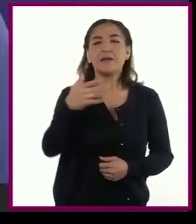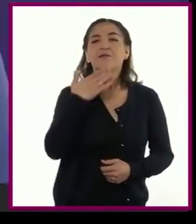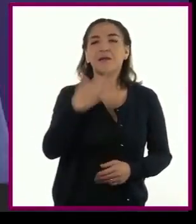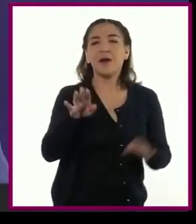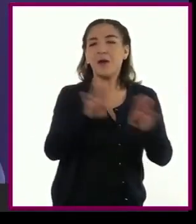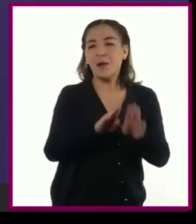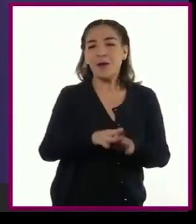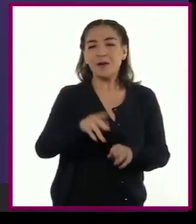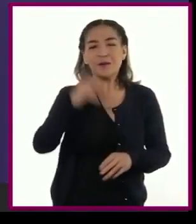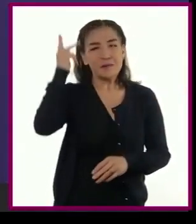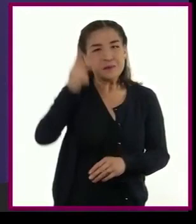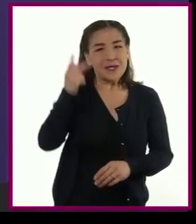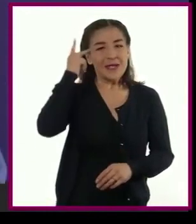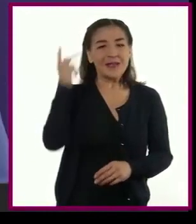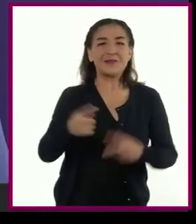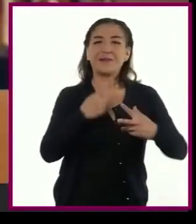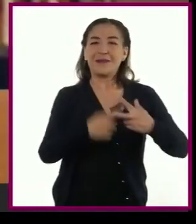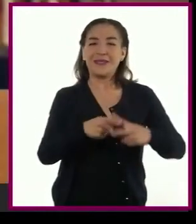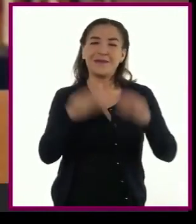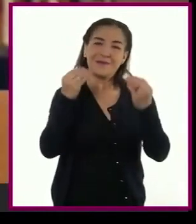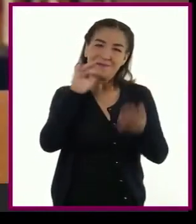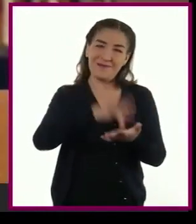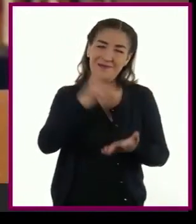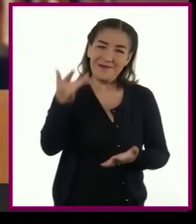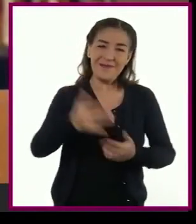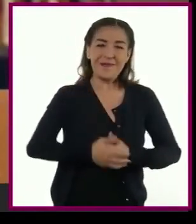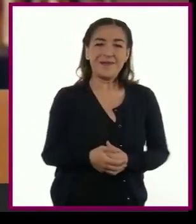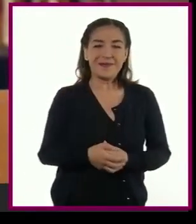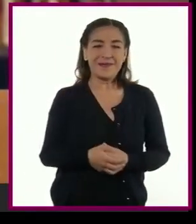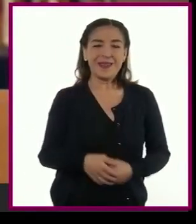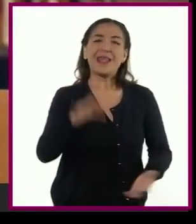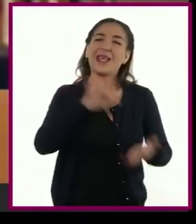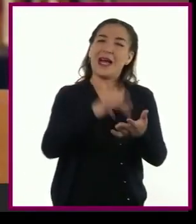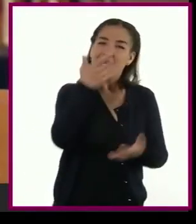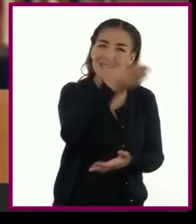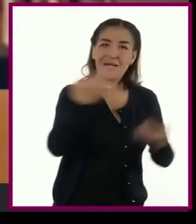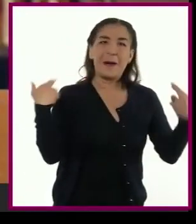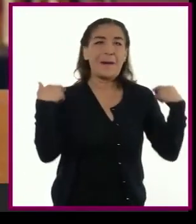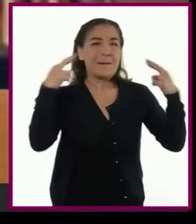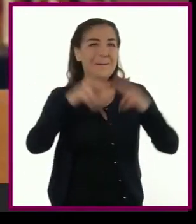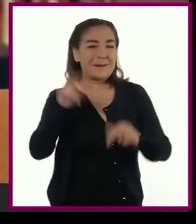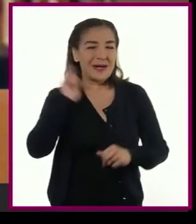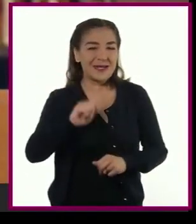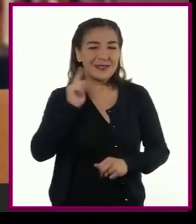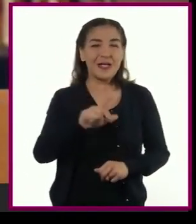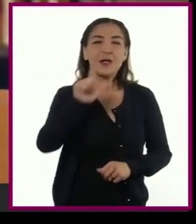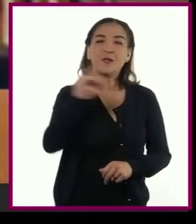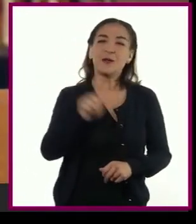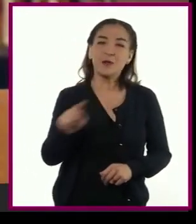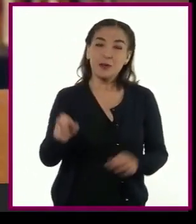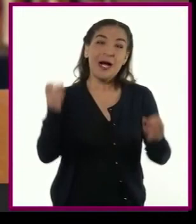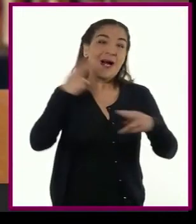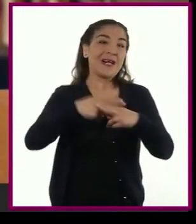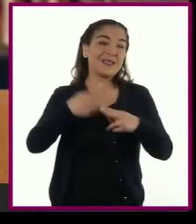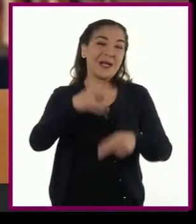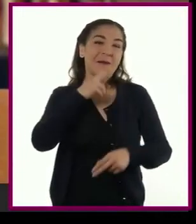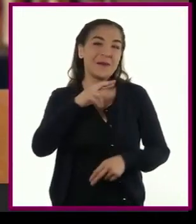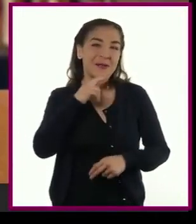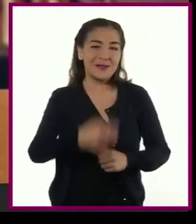de las matemáticas, muchas gracias. Gracias, profesora Luz Calderón. ¡Hasta